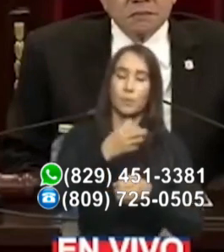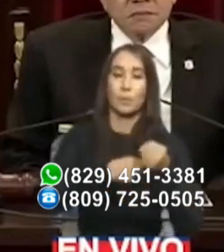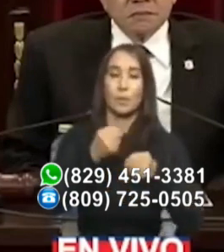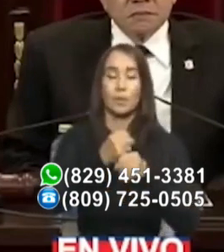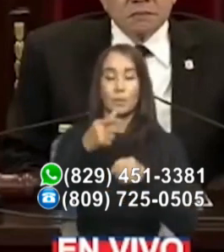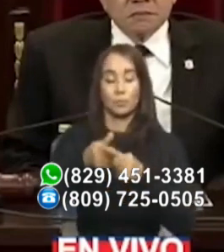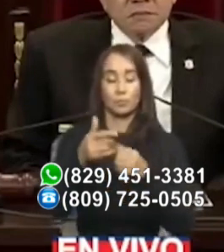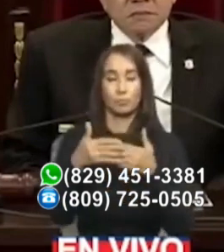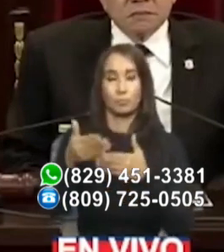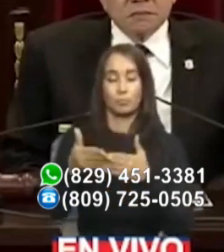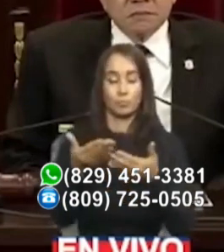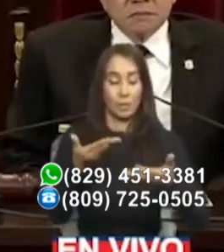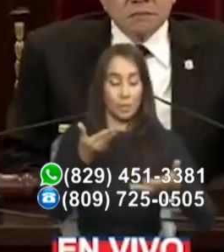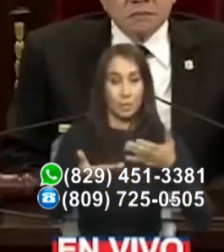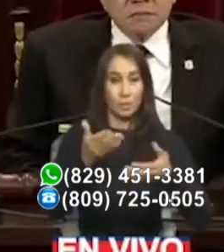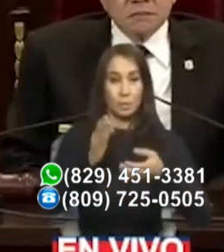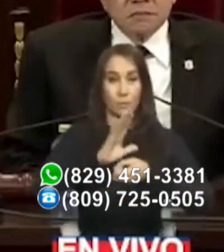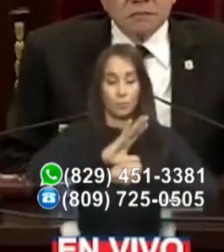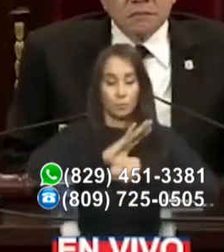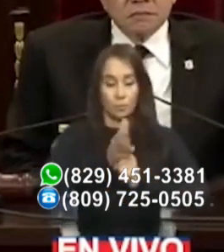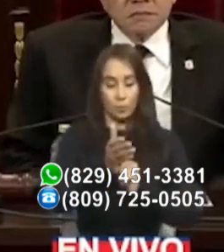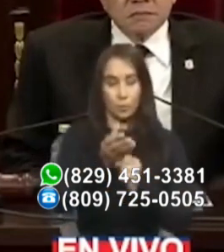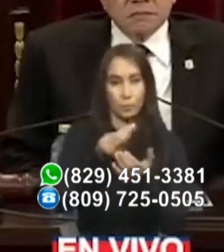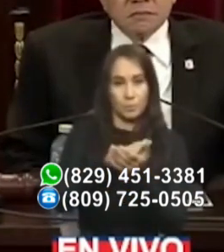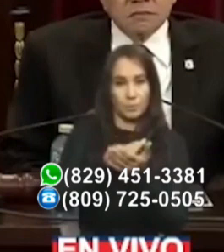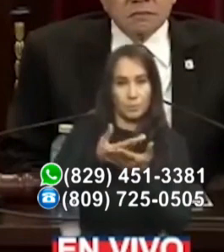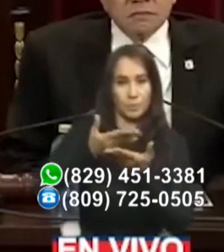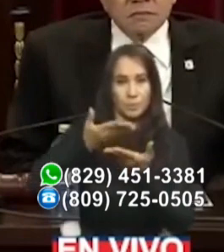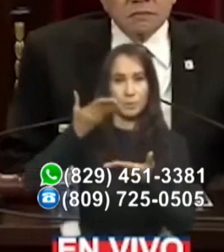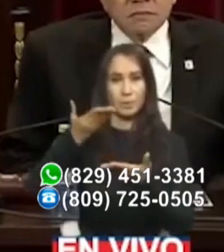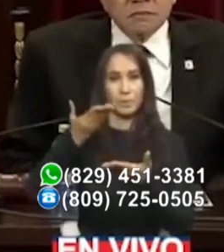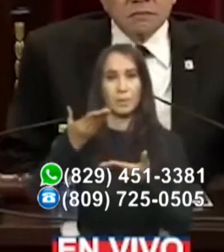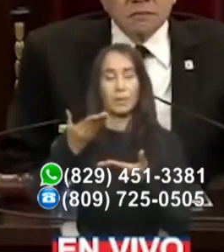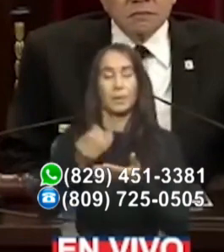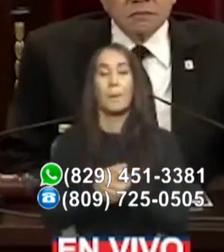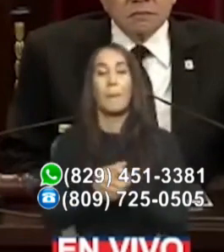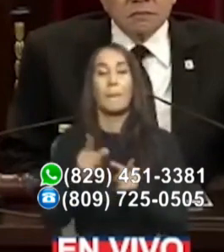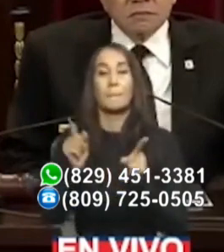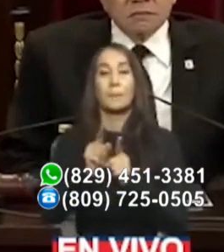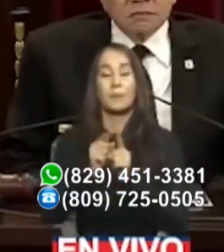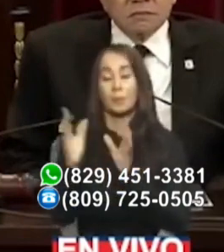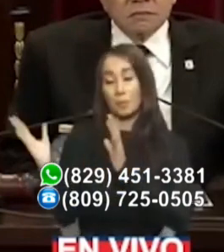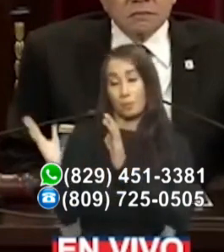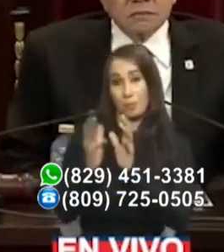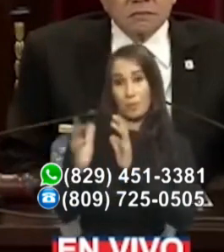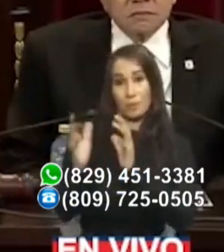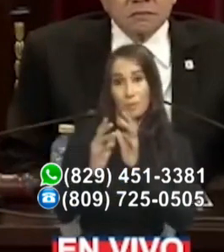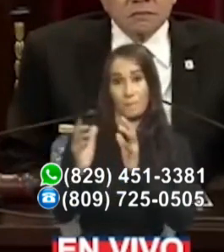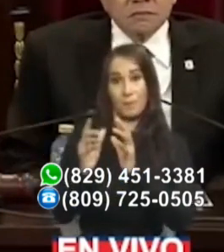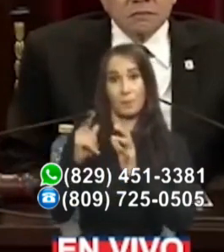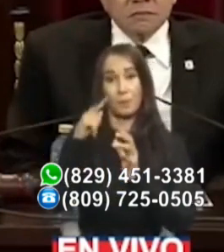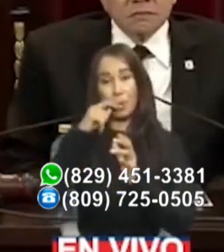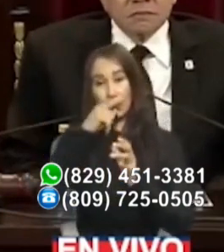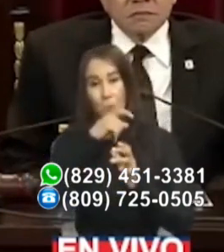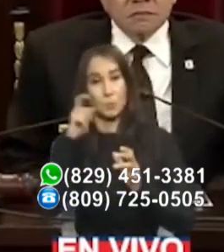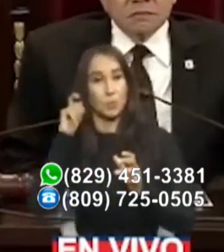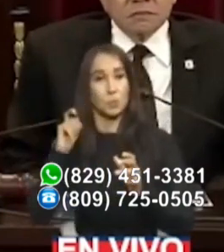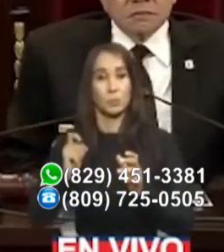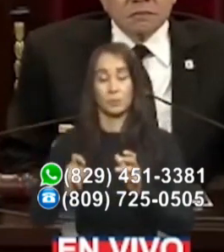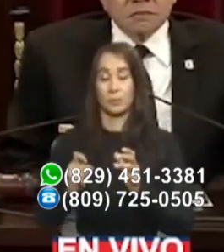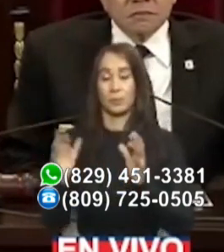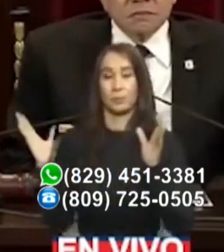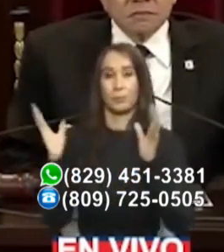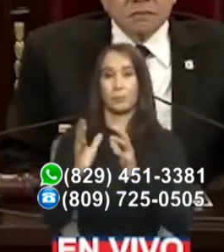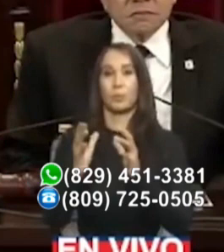está ansiosa por conocer las propuestas y perspectivas que el presidente compartirá en su